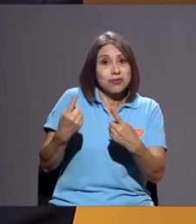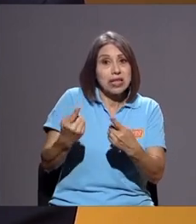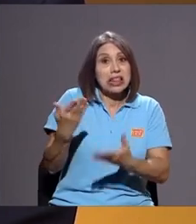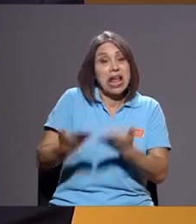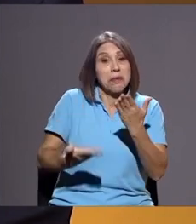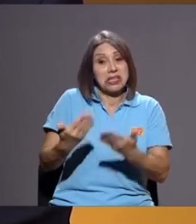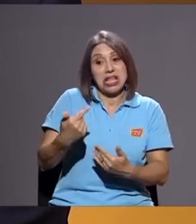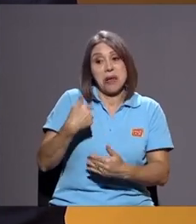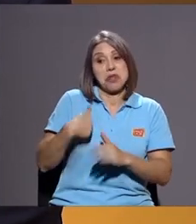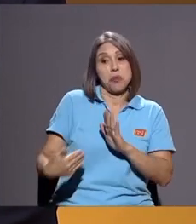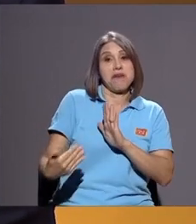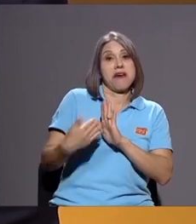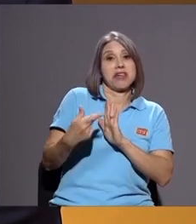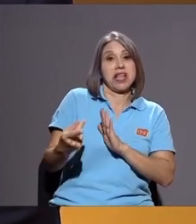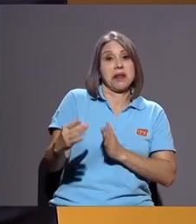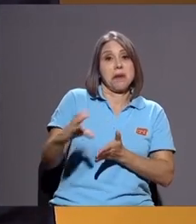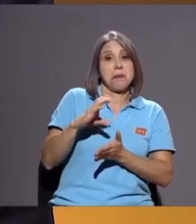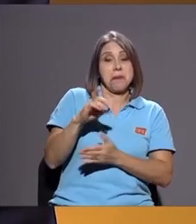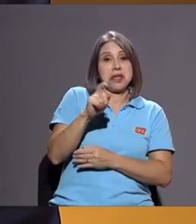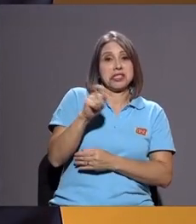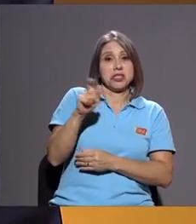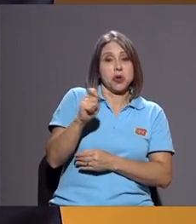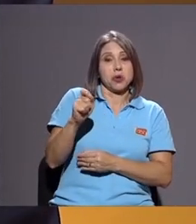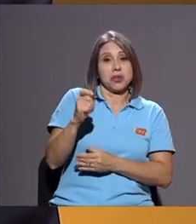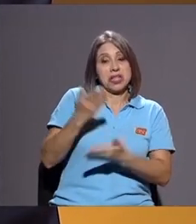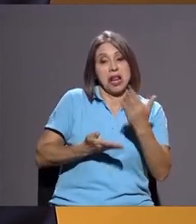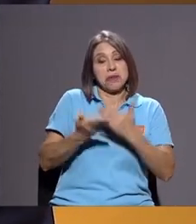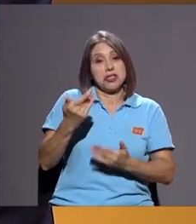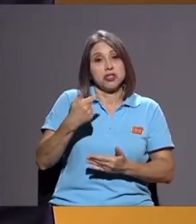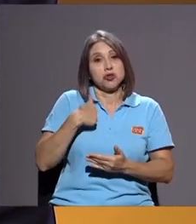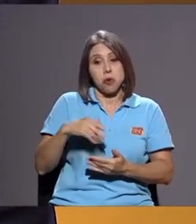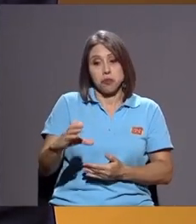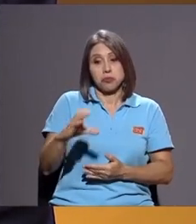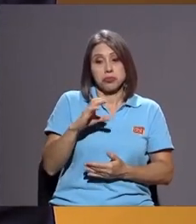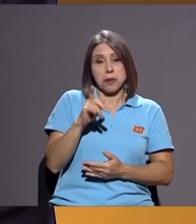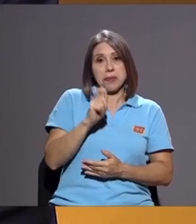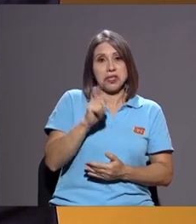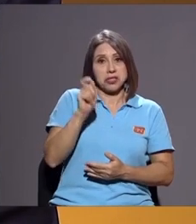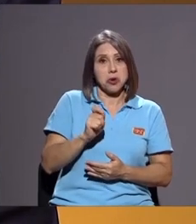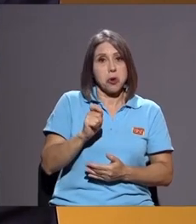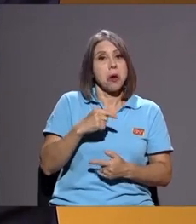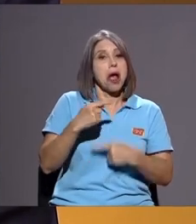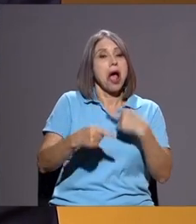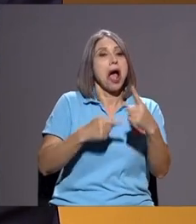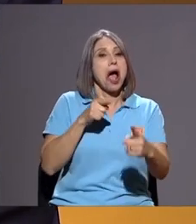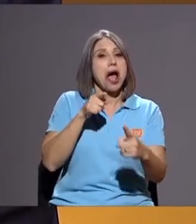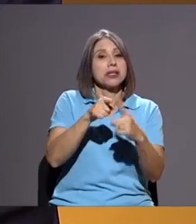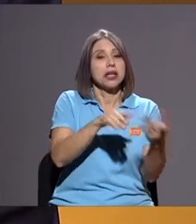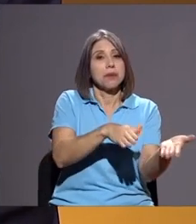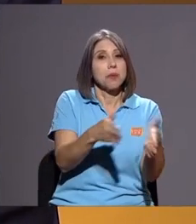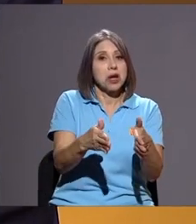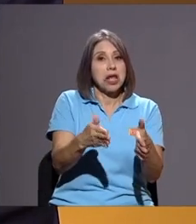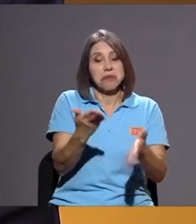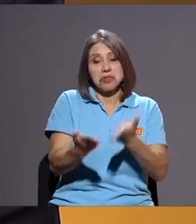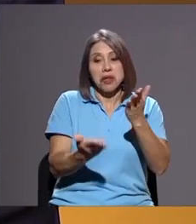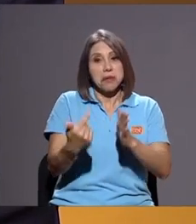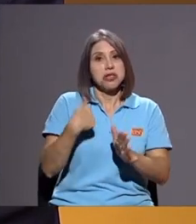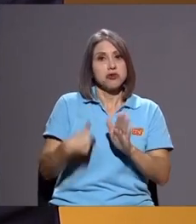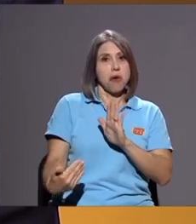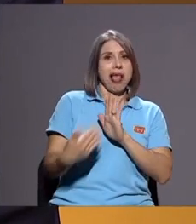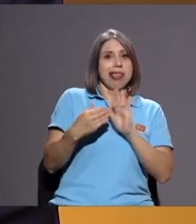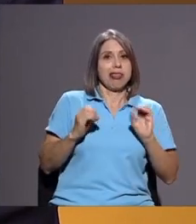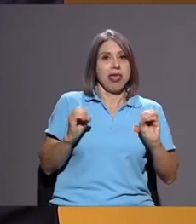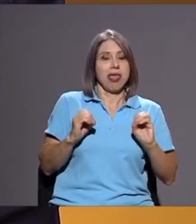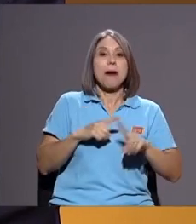pensión no llevó a morir antes de recibir la pensión de invalidez y muerte que tengo pero la podrán tener mis